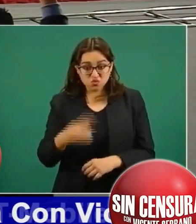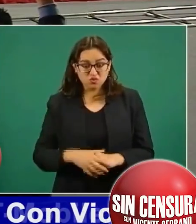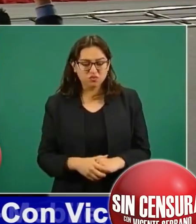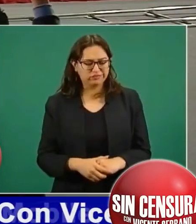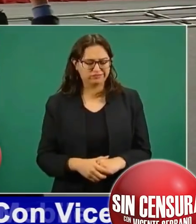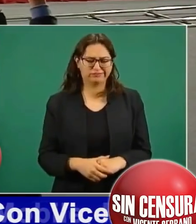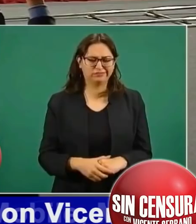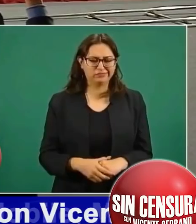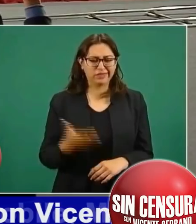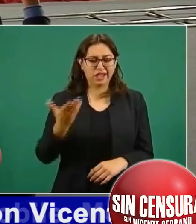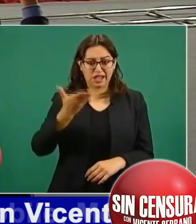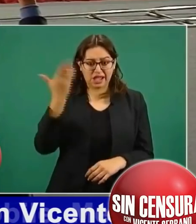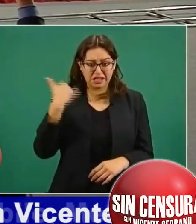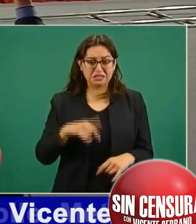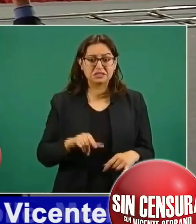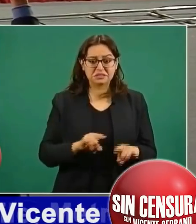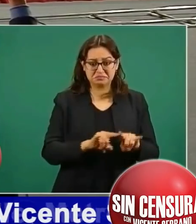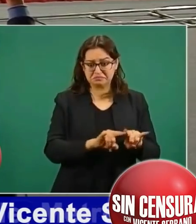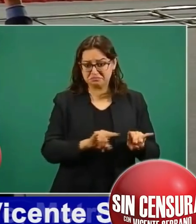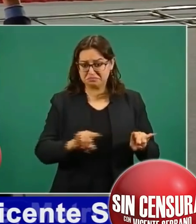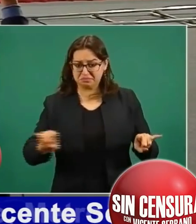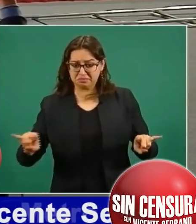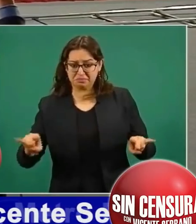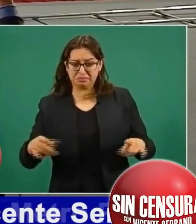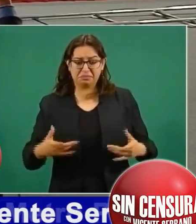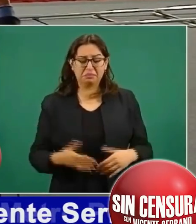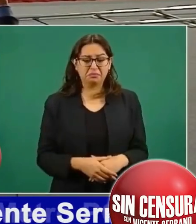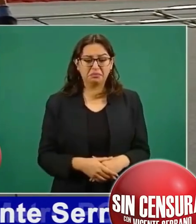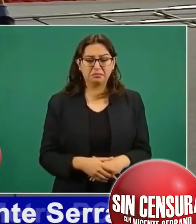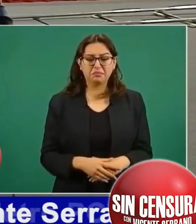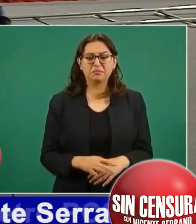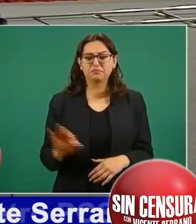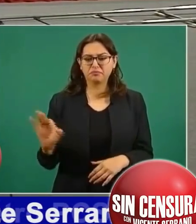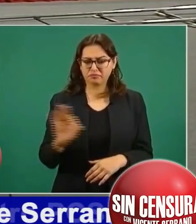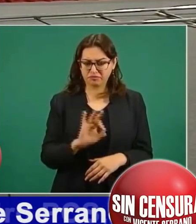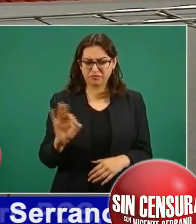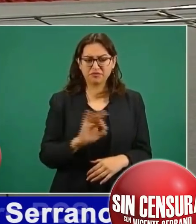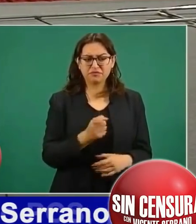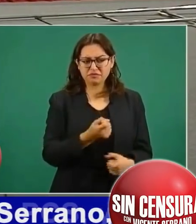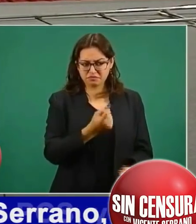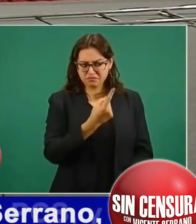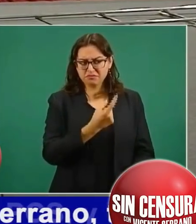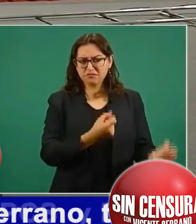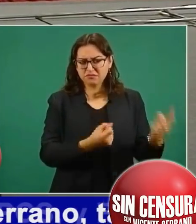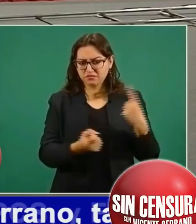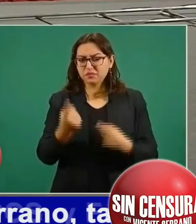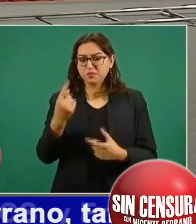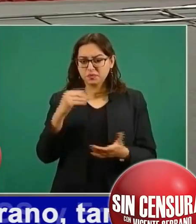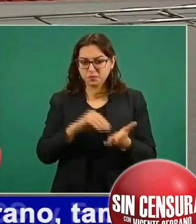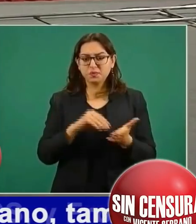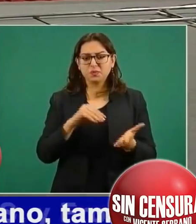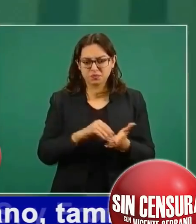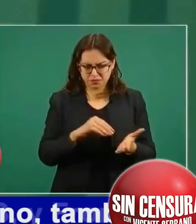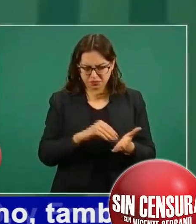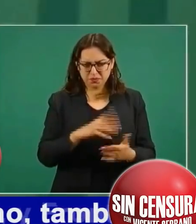o si las tienen ahora, los pasados están en